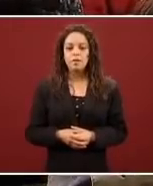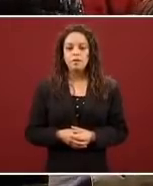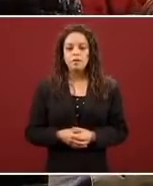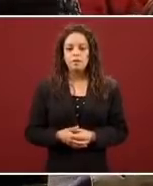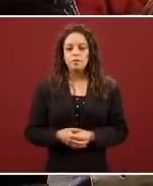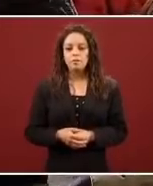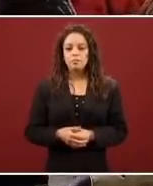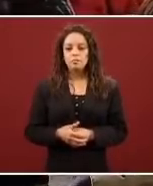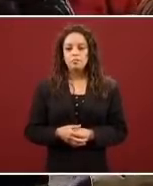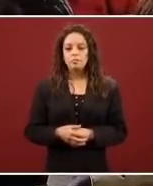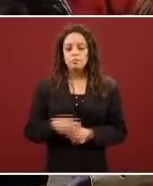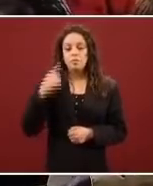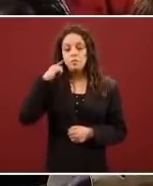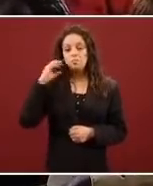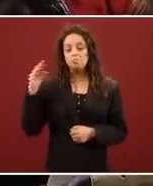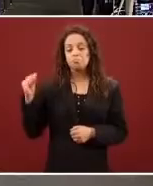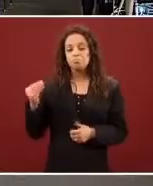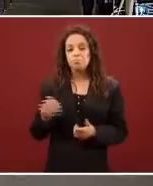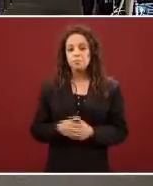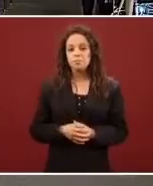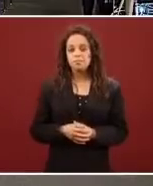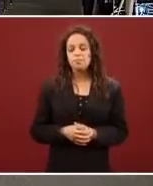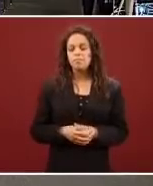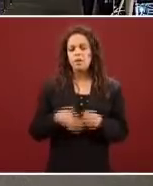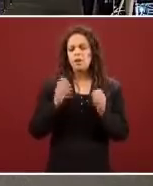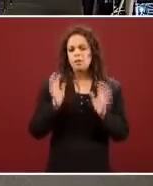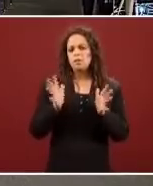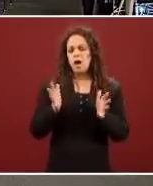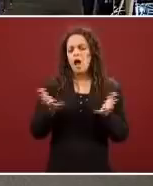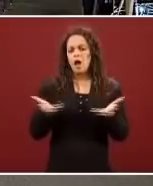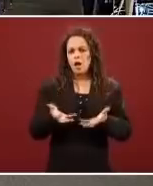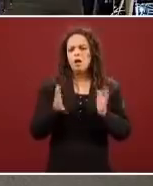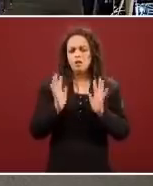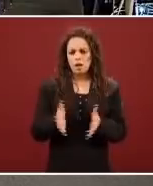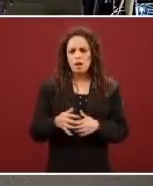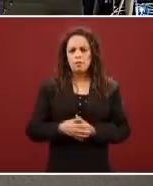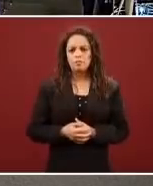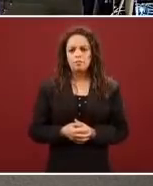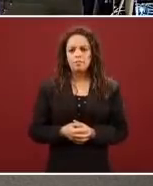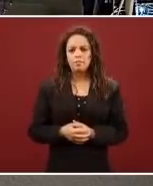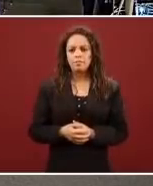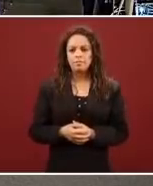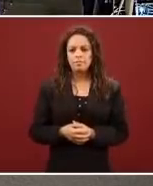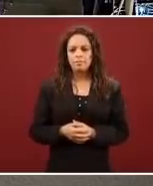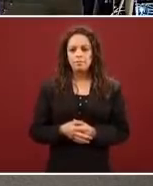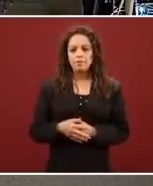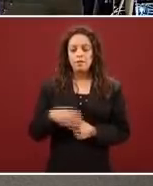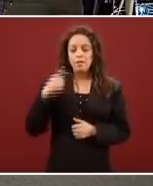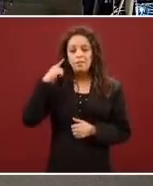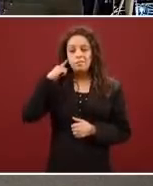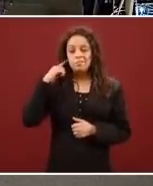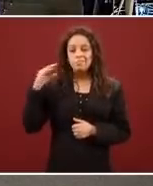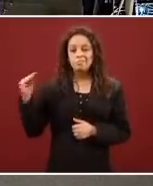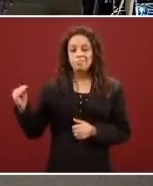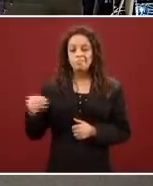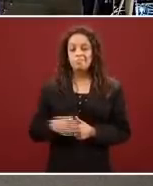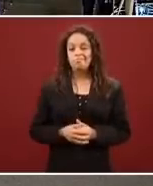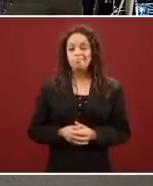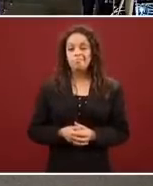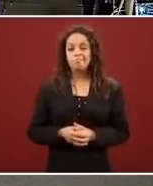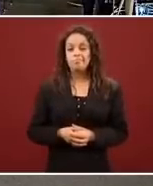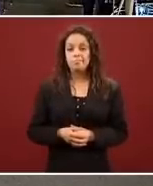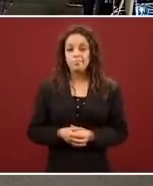No, ya se está haciendo. ¿Quieres decir algo? Buenas tardes. ¿Se ve una clase? ¿Se escucha? No, está apagado.